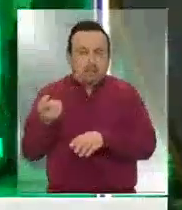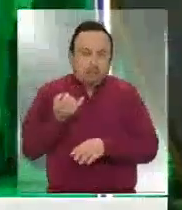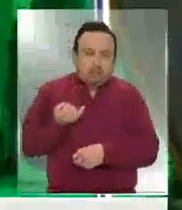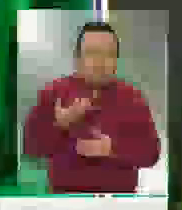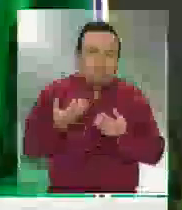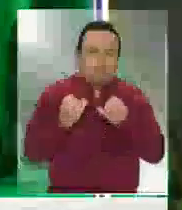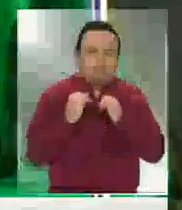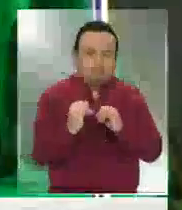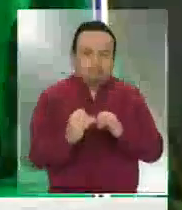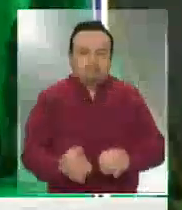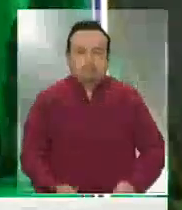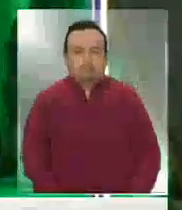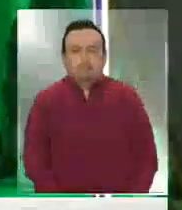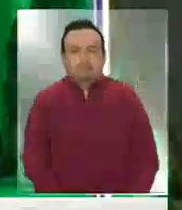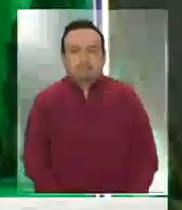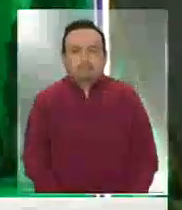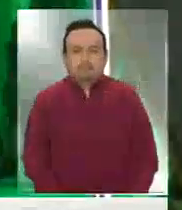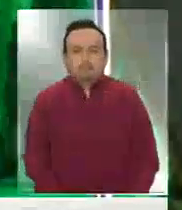hora.